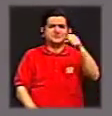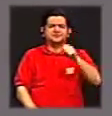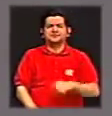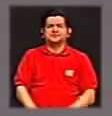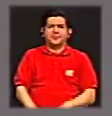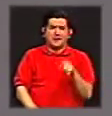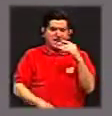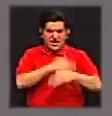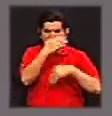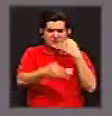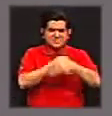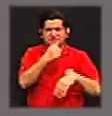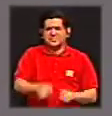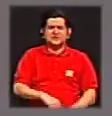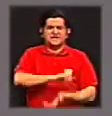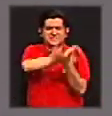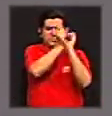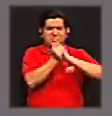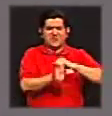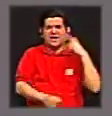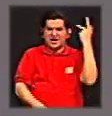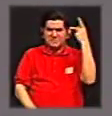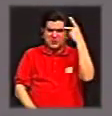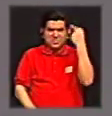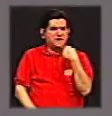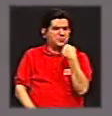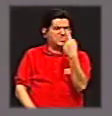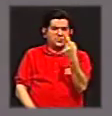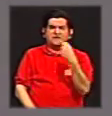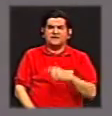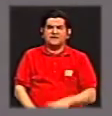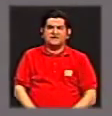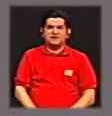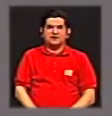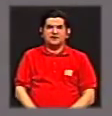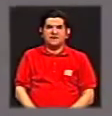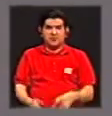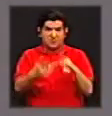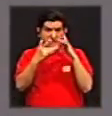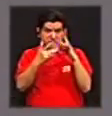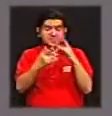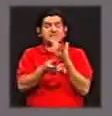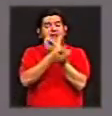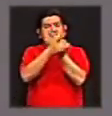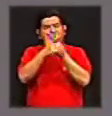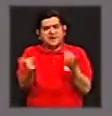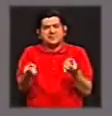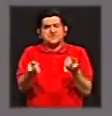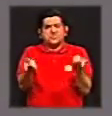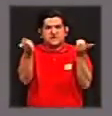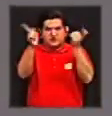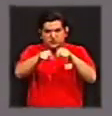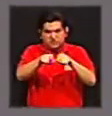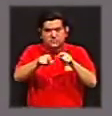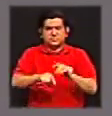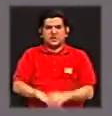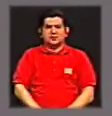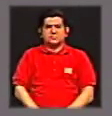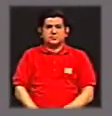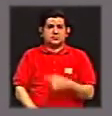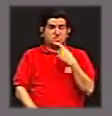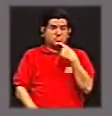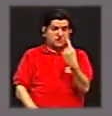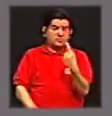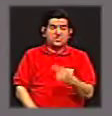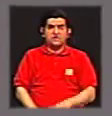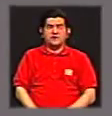En estos procesos de cambio político que le comentaba sobre la democracia, ¿verdad?, que implica, como bien lo